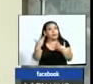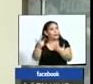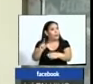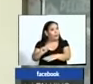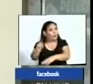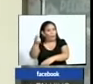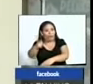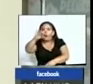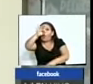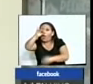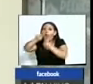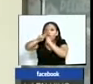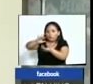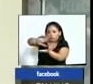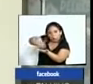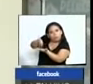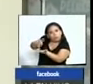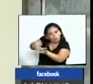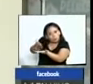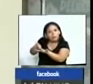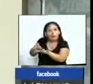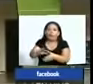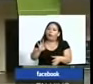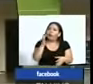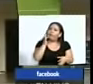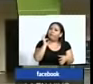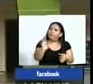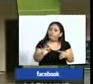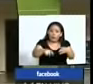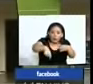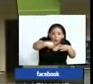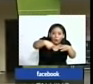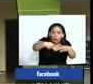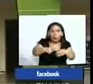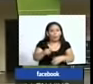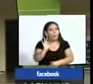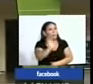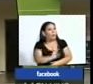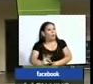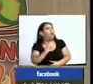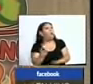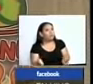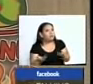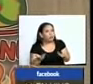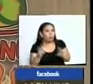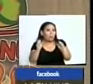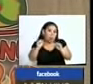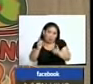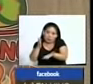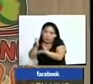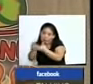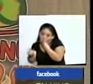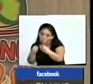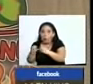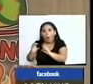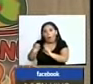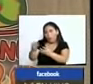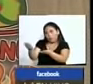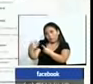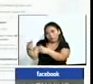ahumado, es una sopa realmente deliciosa. ¿Sabe qué es lo mejor? Que puede llegar a comer aquí o